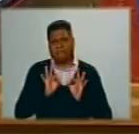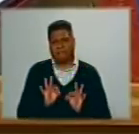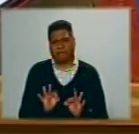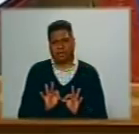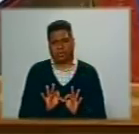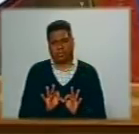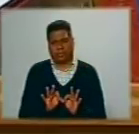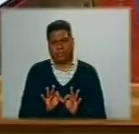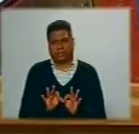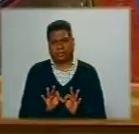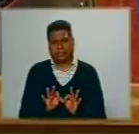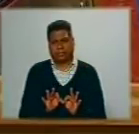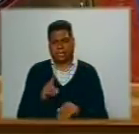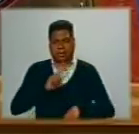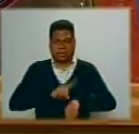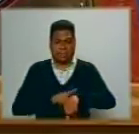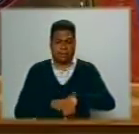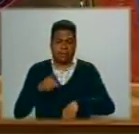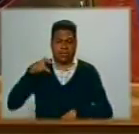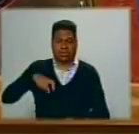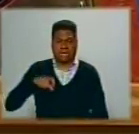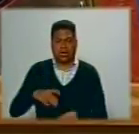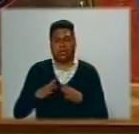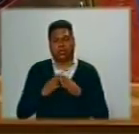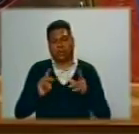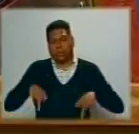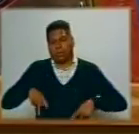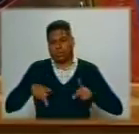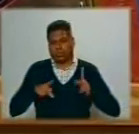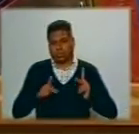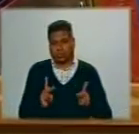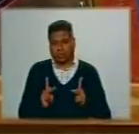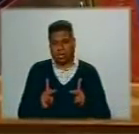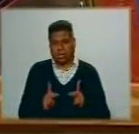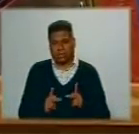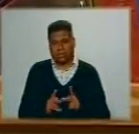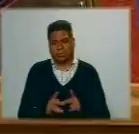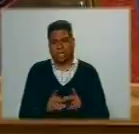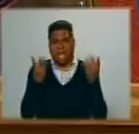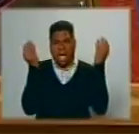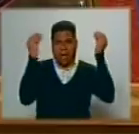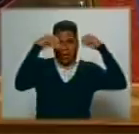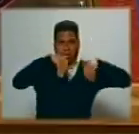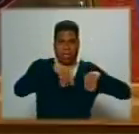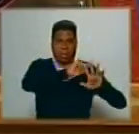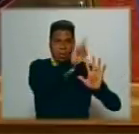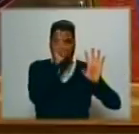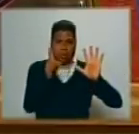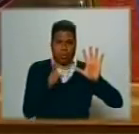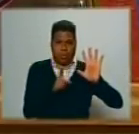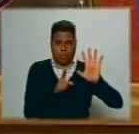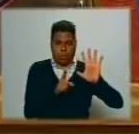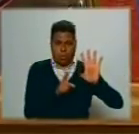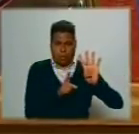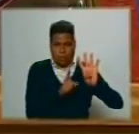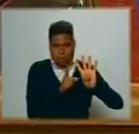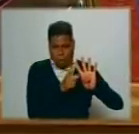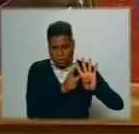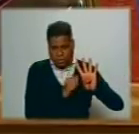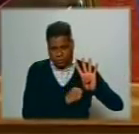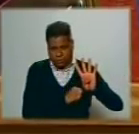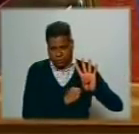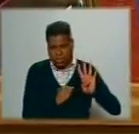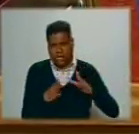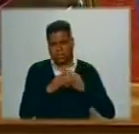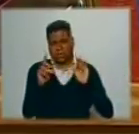forma oportuna y con la calidad prevista en los parámetros técnicos y contables acordados. 4. Defender, proteger y salvaguardar los